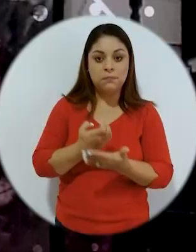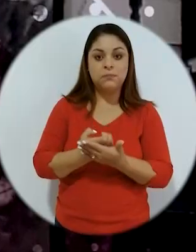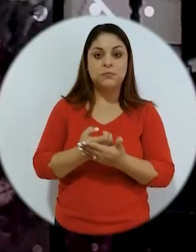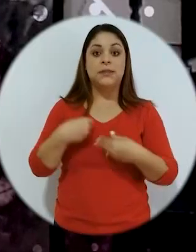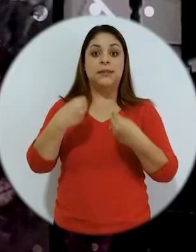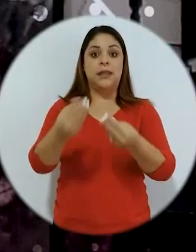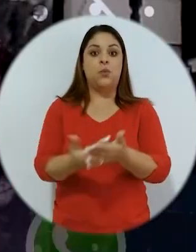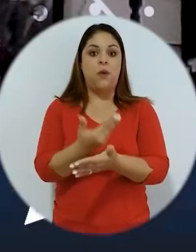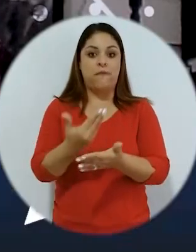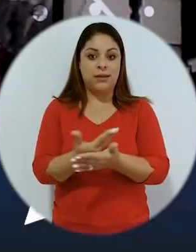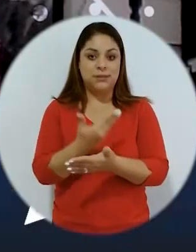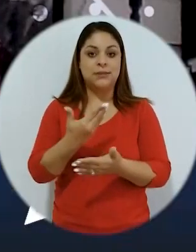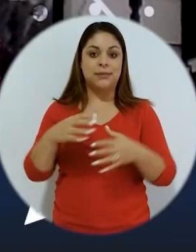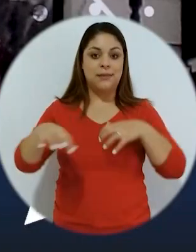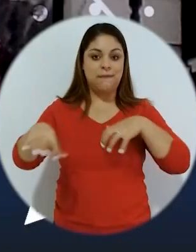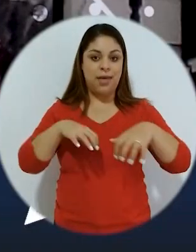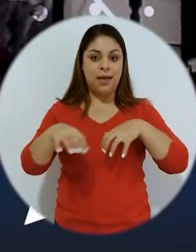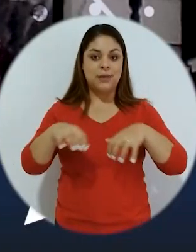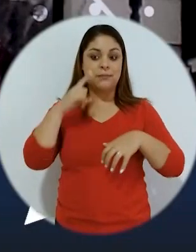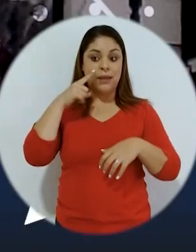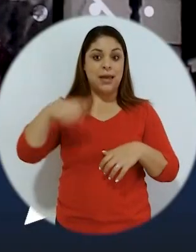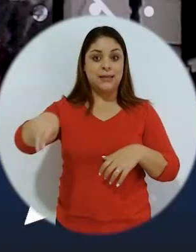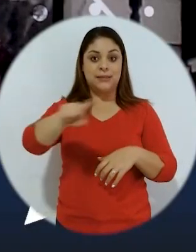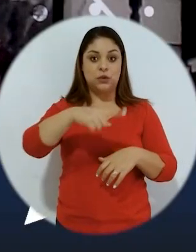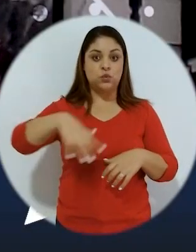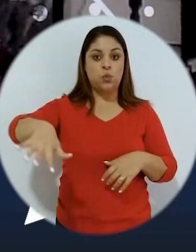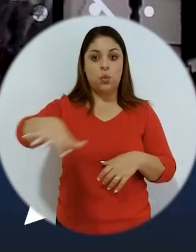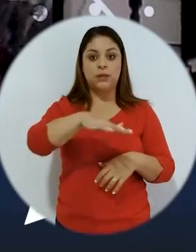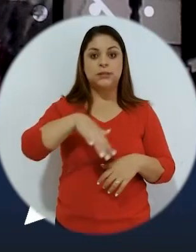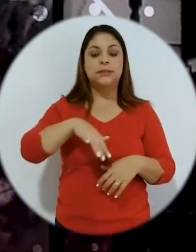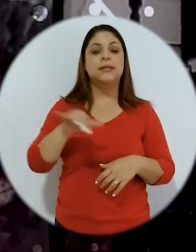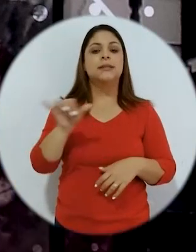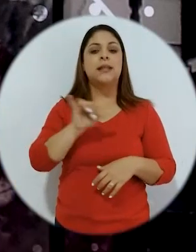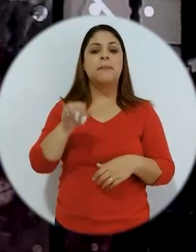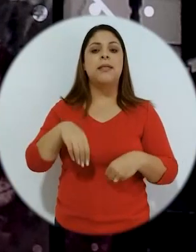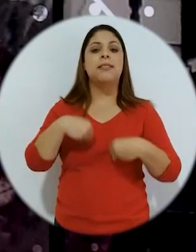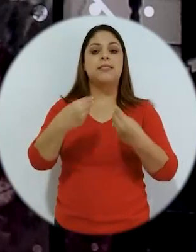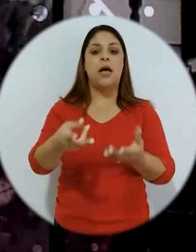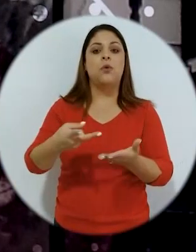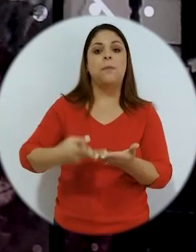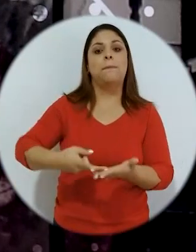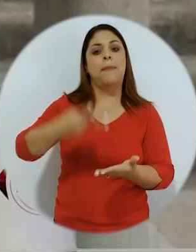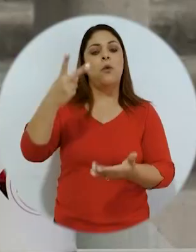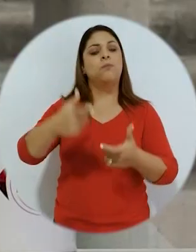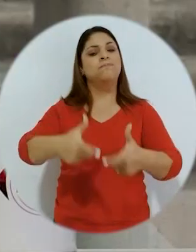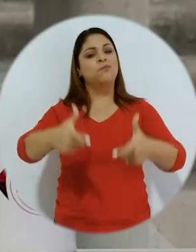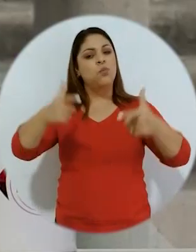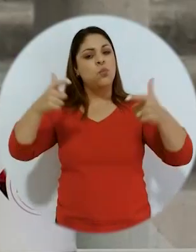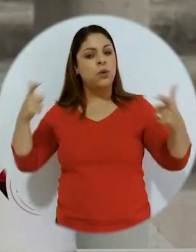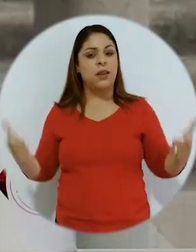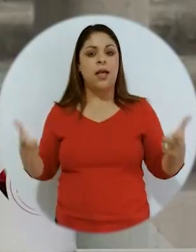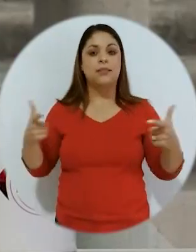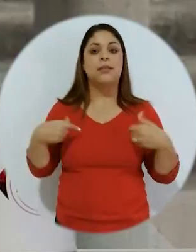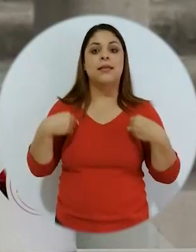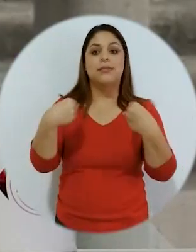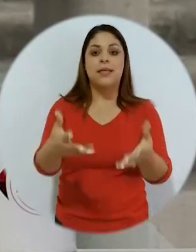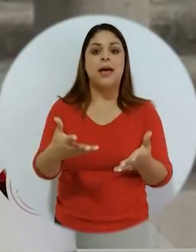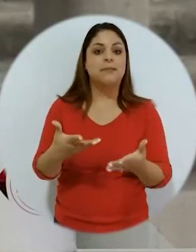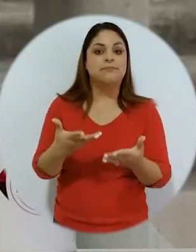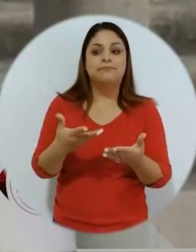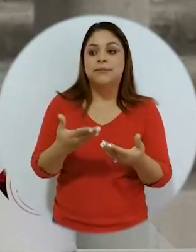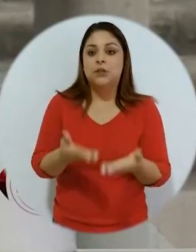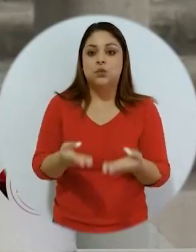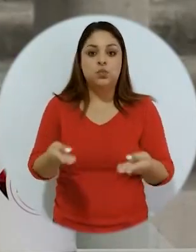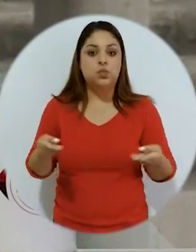nuevas actividades productivas para esas zonas, pero a la vez esas zonas nos dan un valor gigante, brindándonos todos